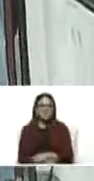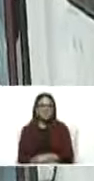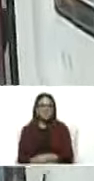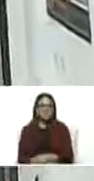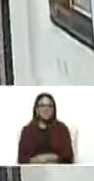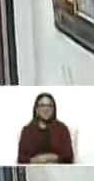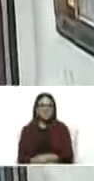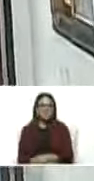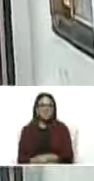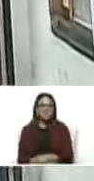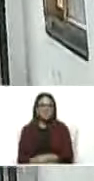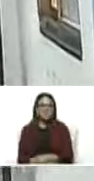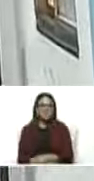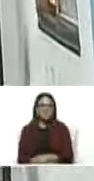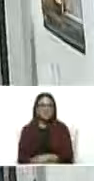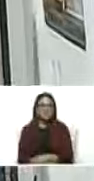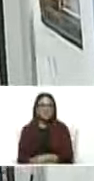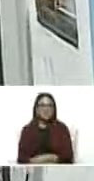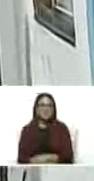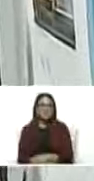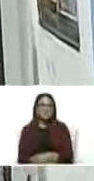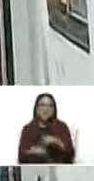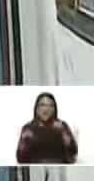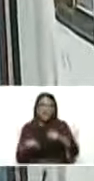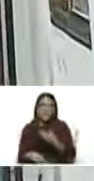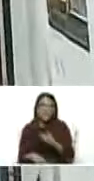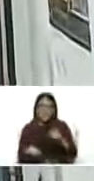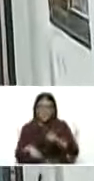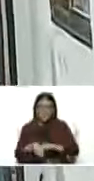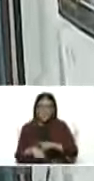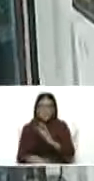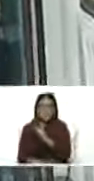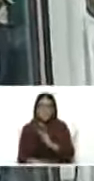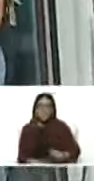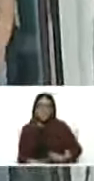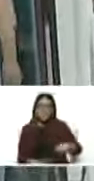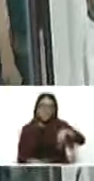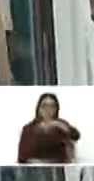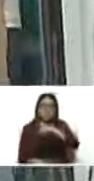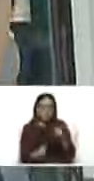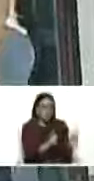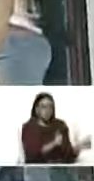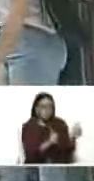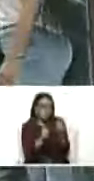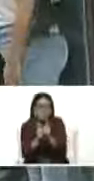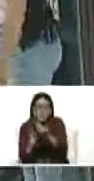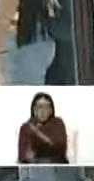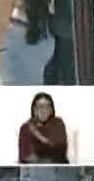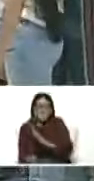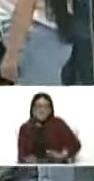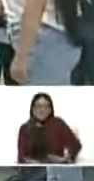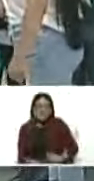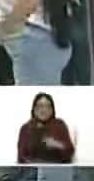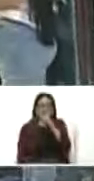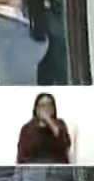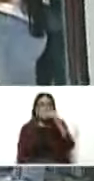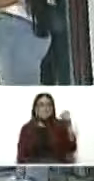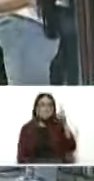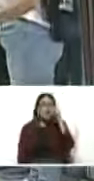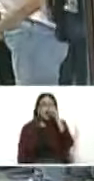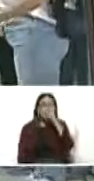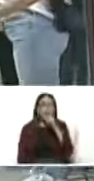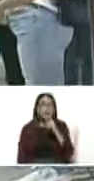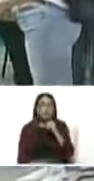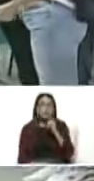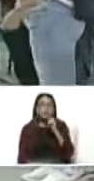Yacendú, Sianeama. Nuestro presidente en este momento, bueno, nos acompaña en estos 100 años Puerto Ayacucho, presidente. Es el